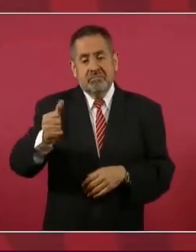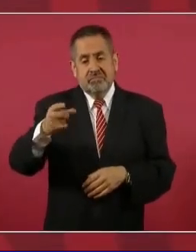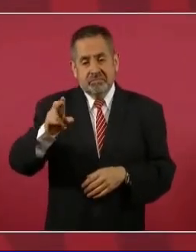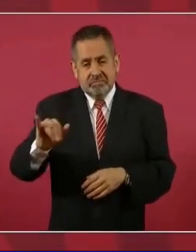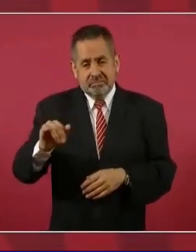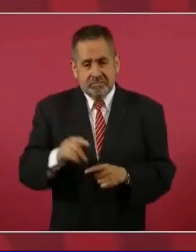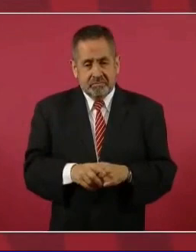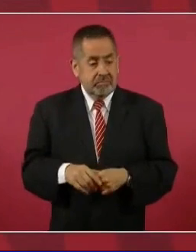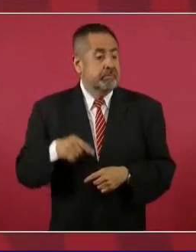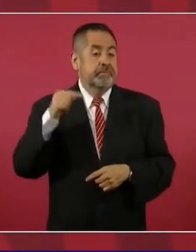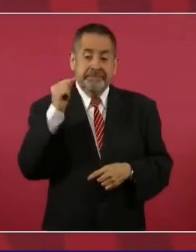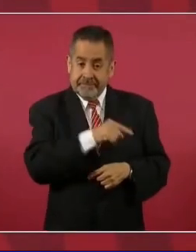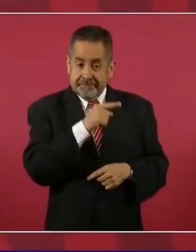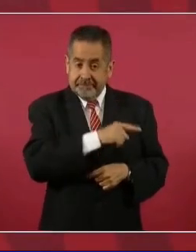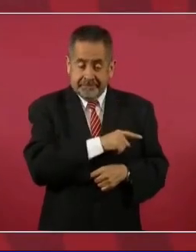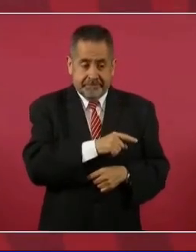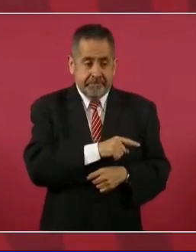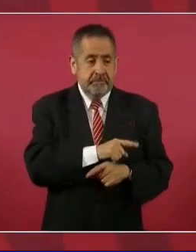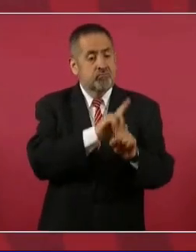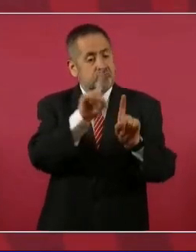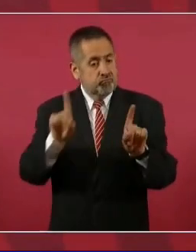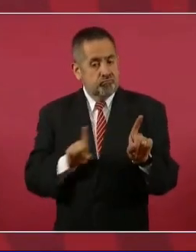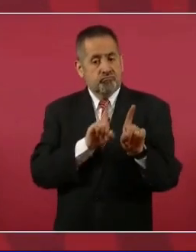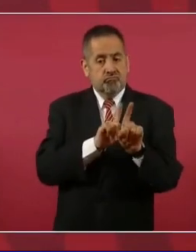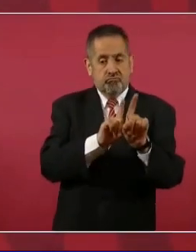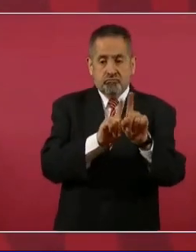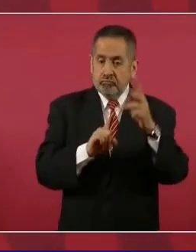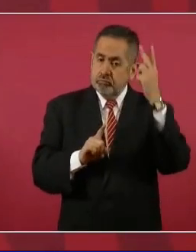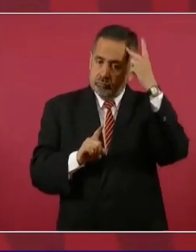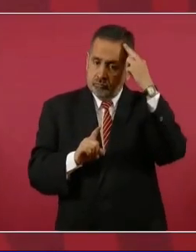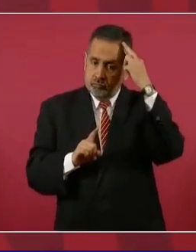Él le escoltó a Porfirio Díaz.